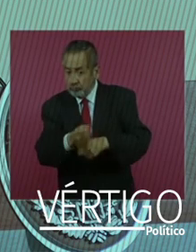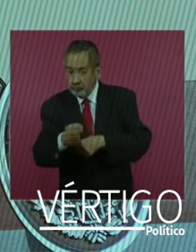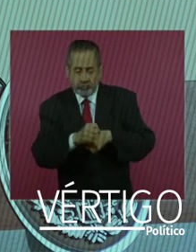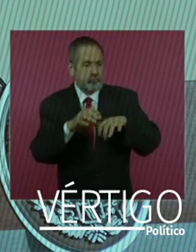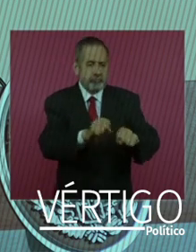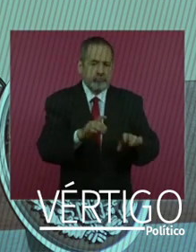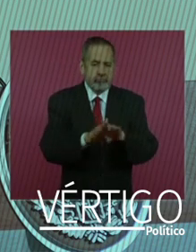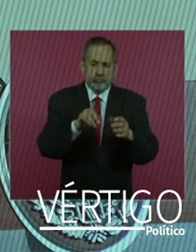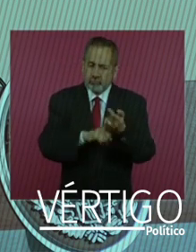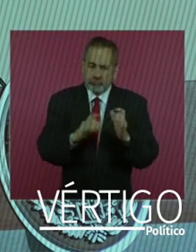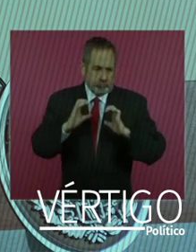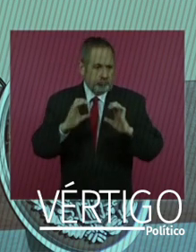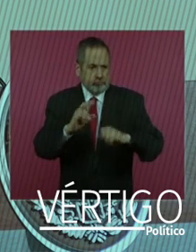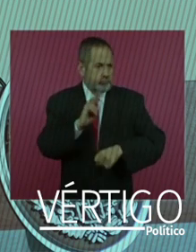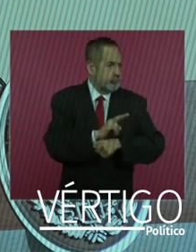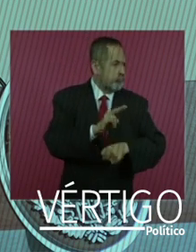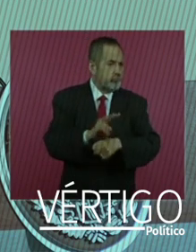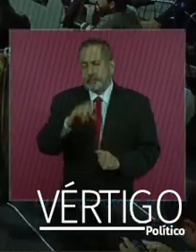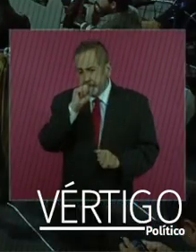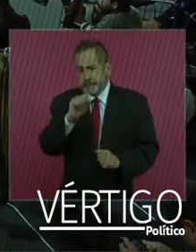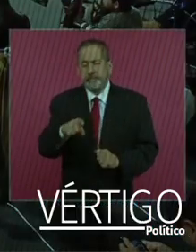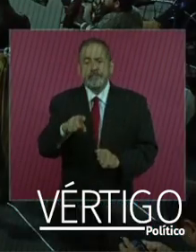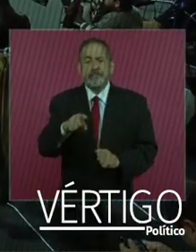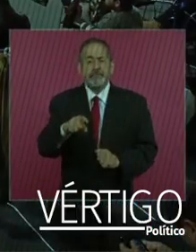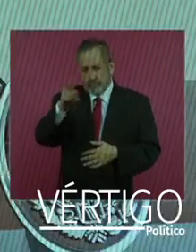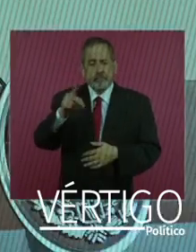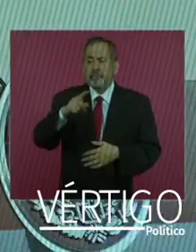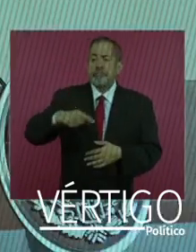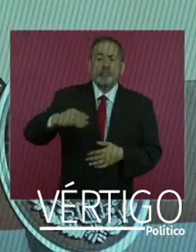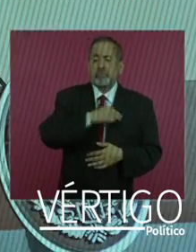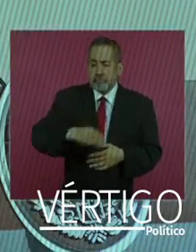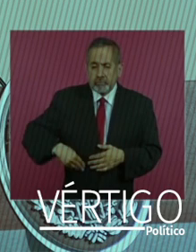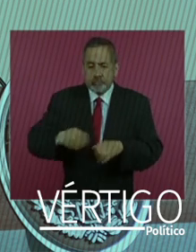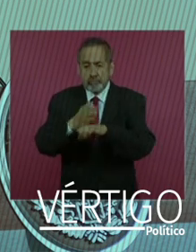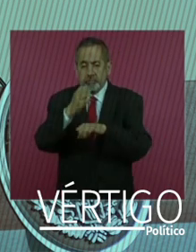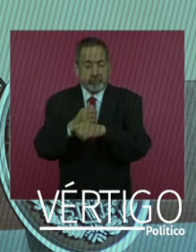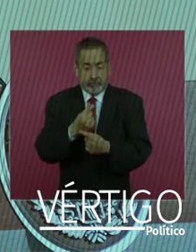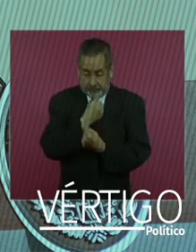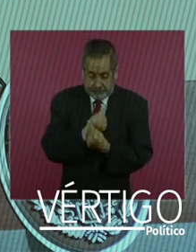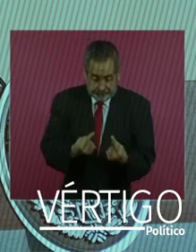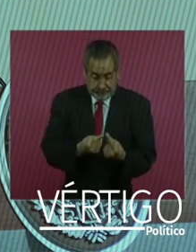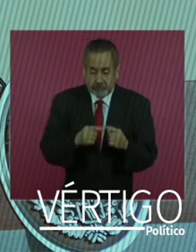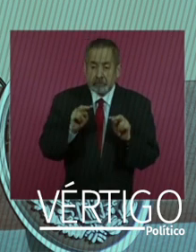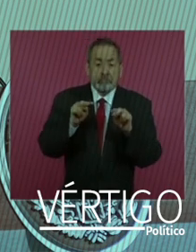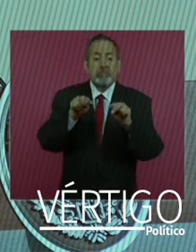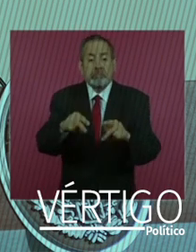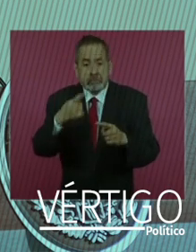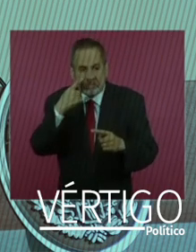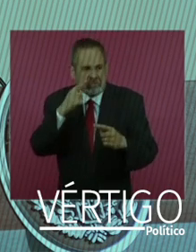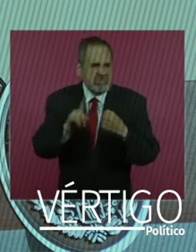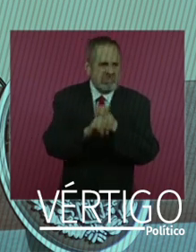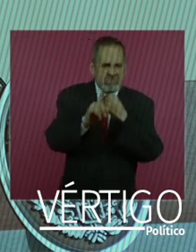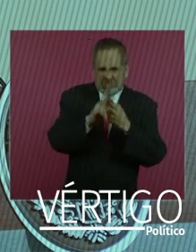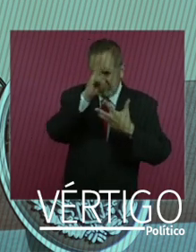para concientizar a las instituciones de seguridad pública sobre su importancia, además de organizar diálogos dirigidos a estudiantes de todos los